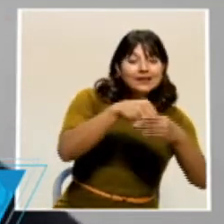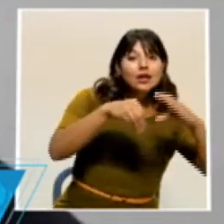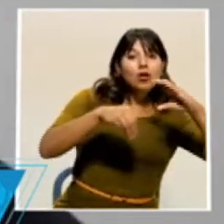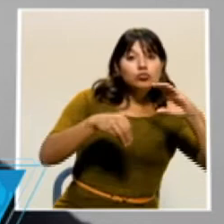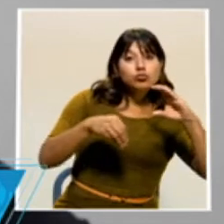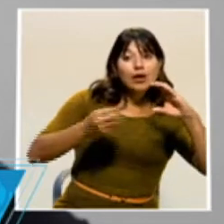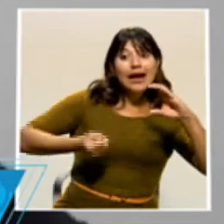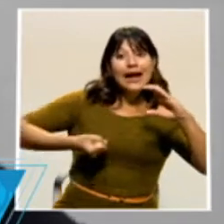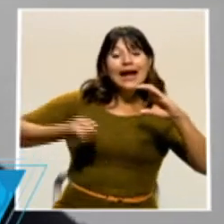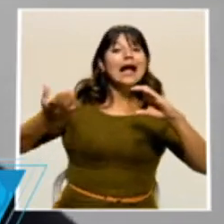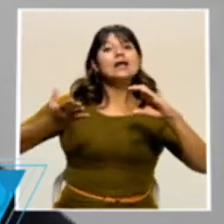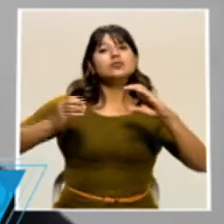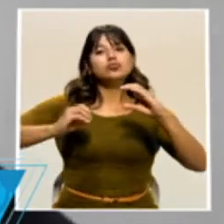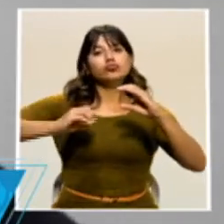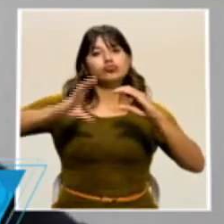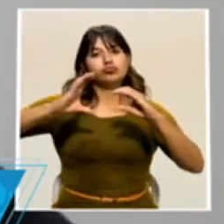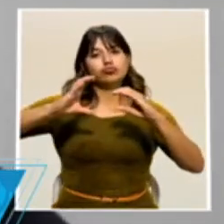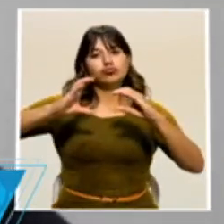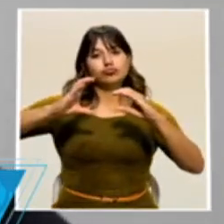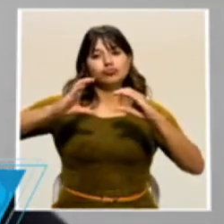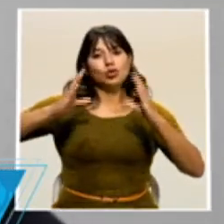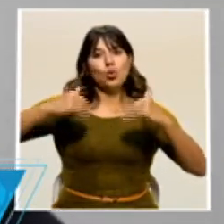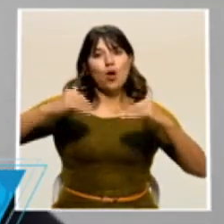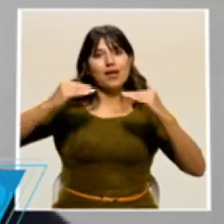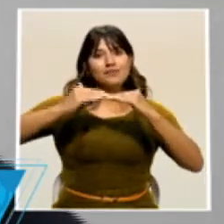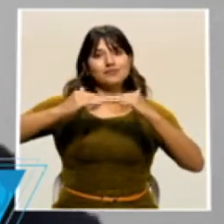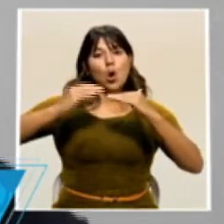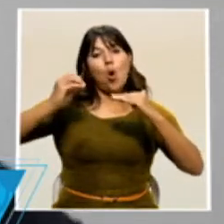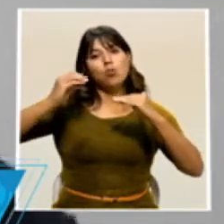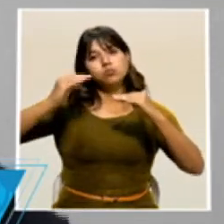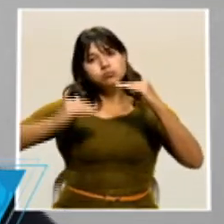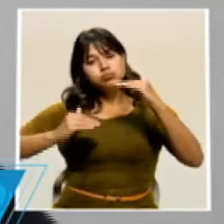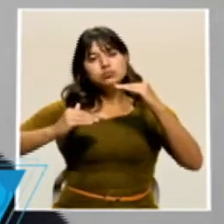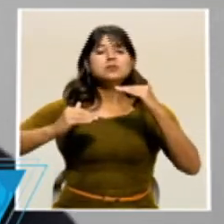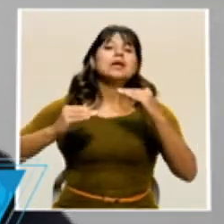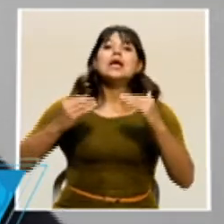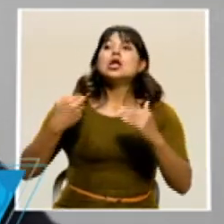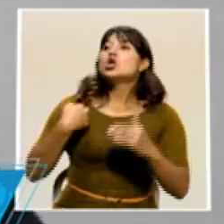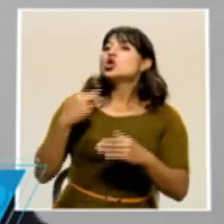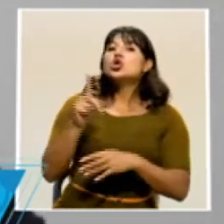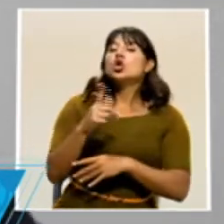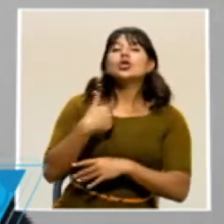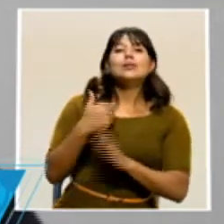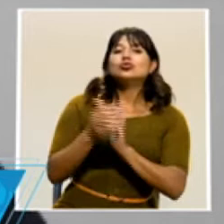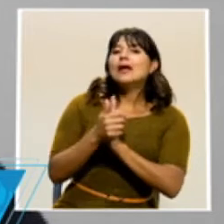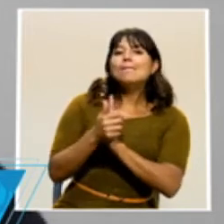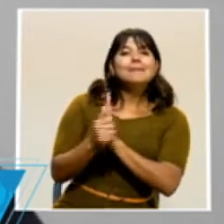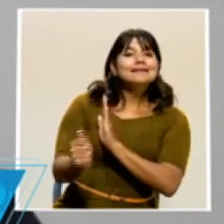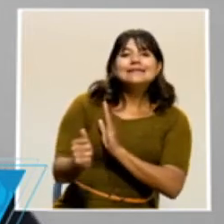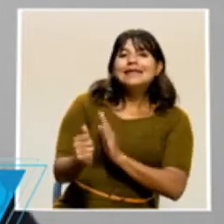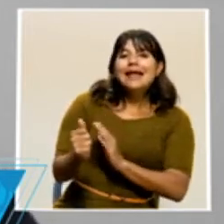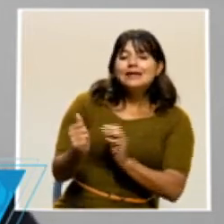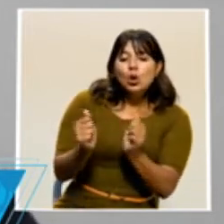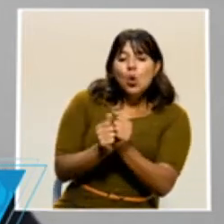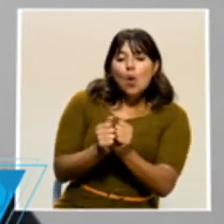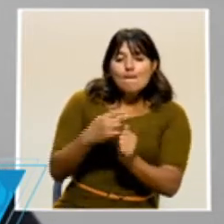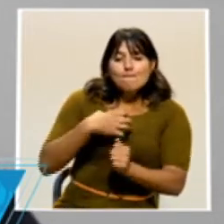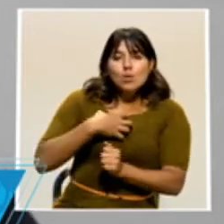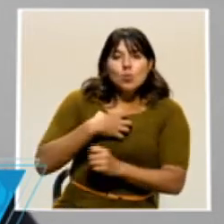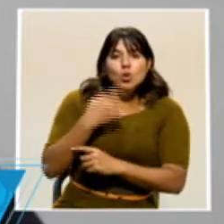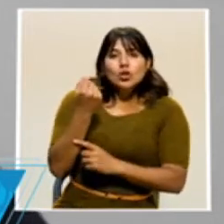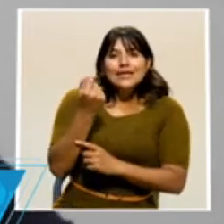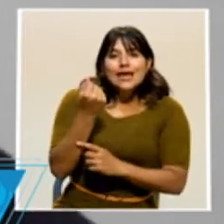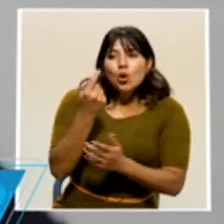que es negativa. No estamos en capacidad de financiar con nuestros propios ingresos el gasto del aparato estatal. En